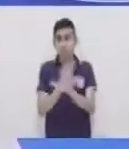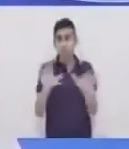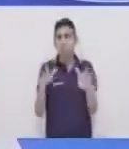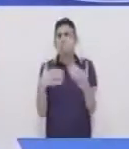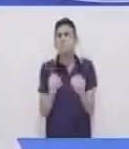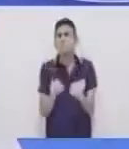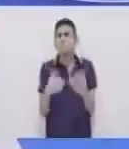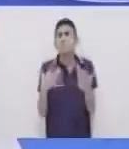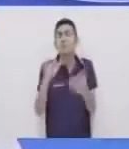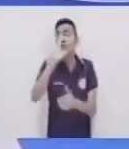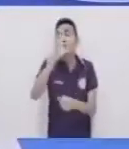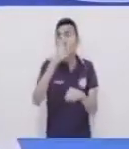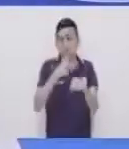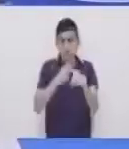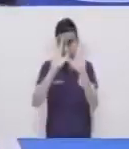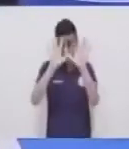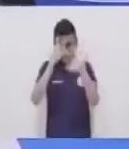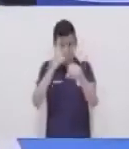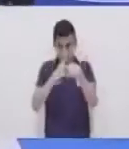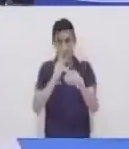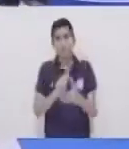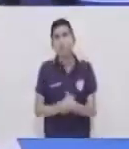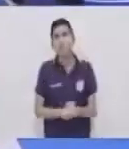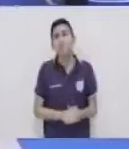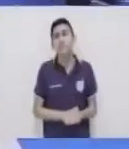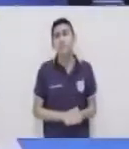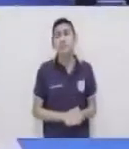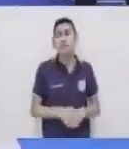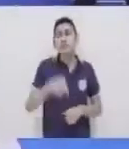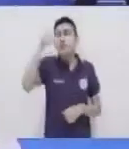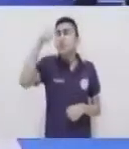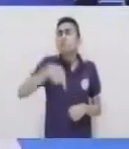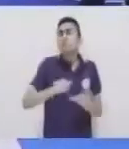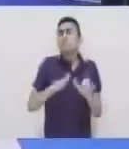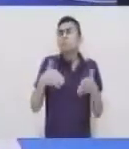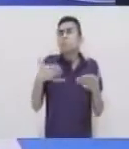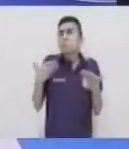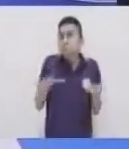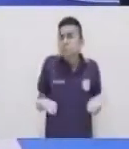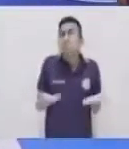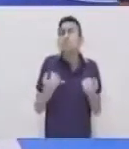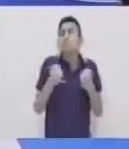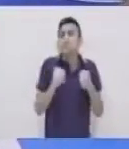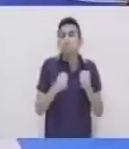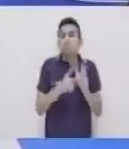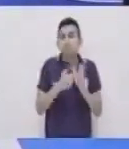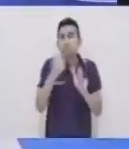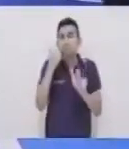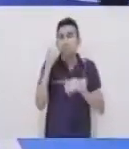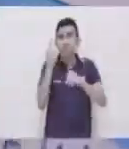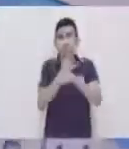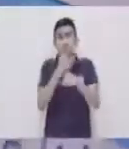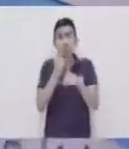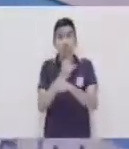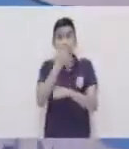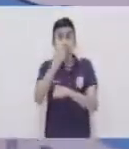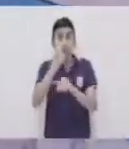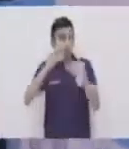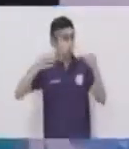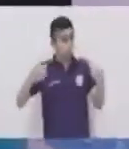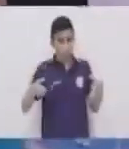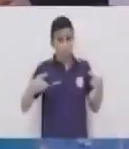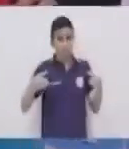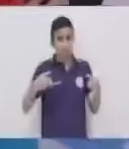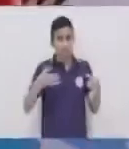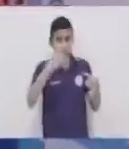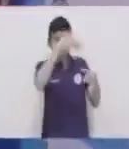lo vamos a realizar 5 veces. Y ahora vamos con el próximo. Para esto vamos a utilizar 2